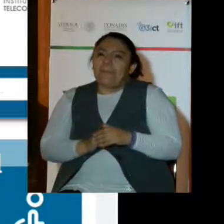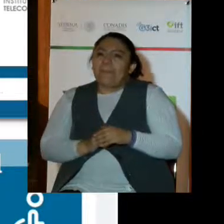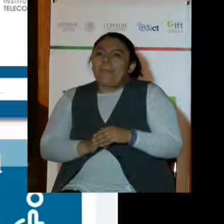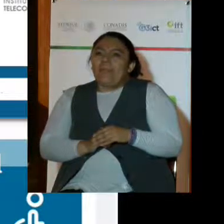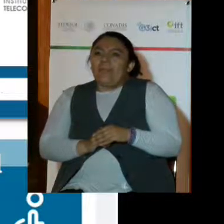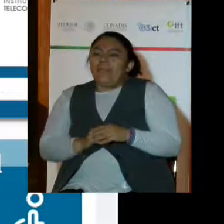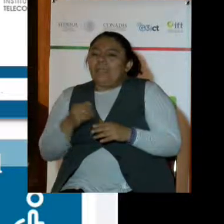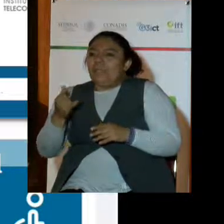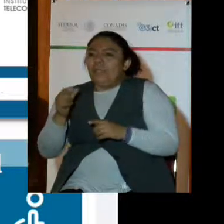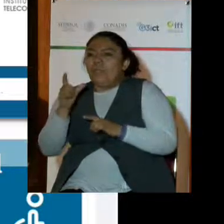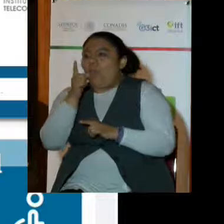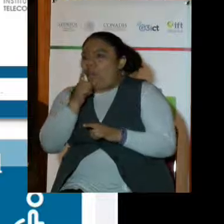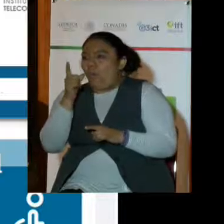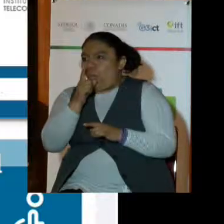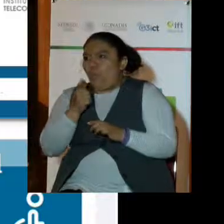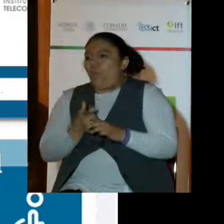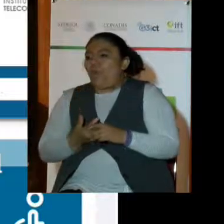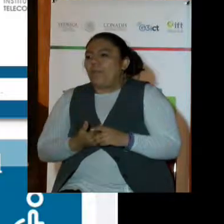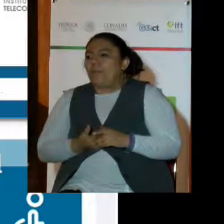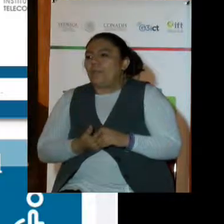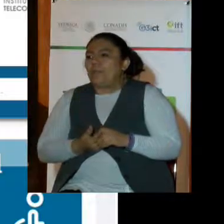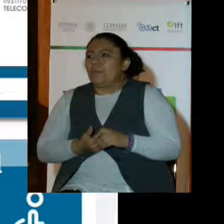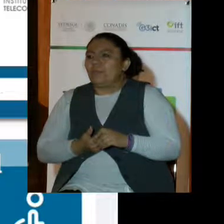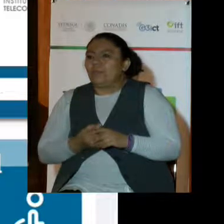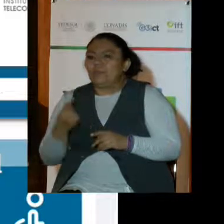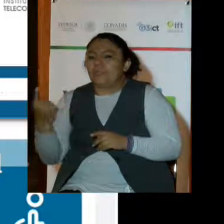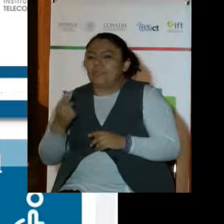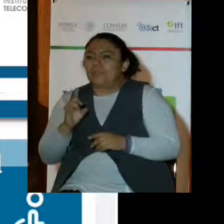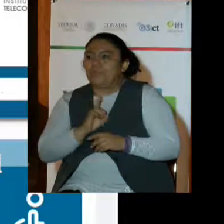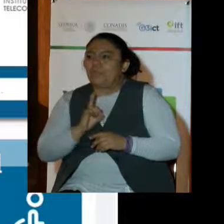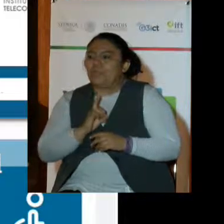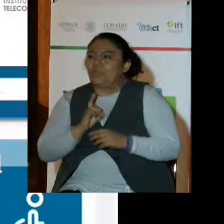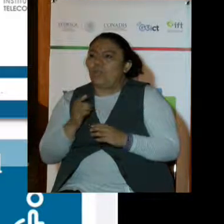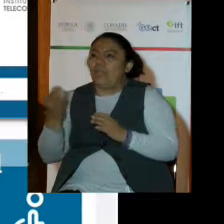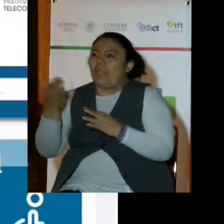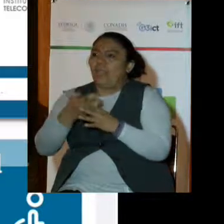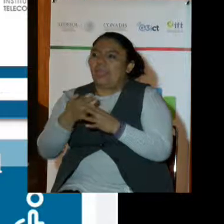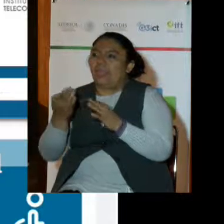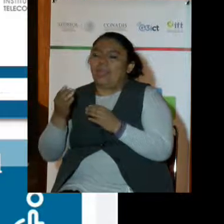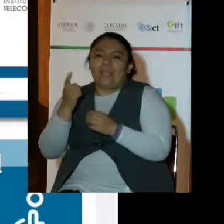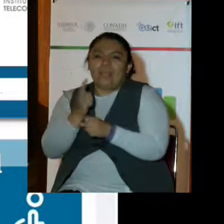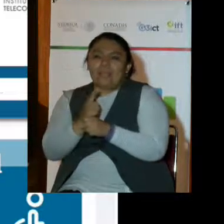y en un lenguaje totalmente que solo entre abogados entienden,